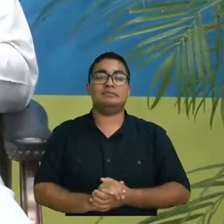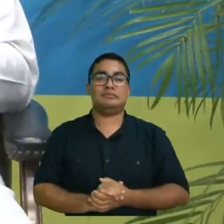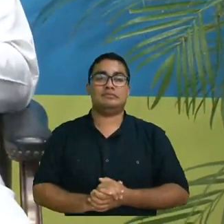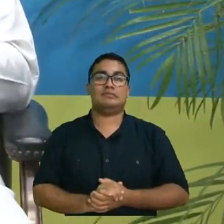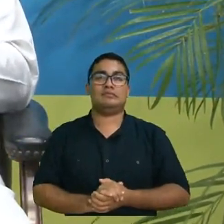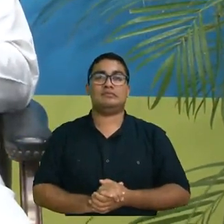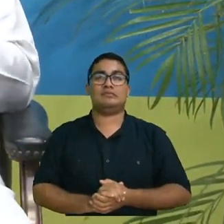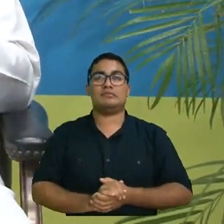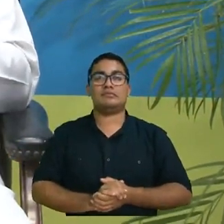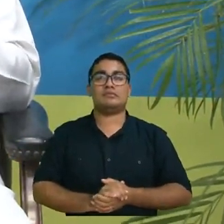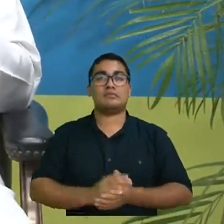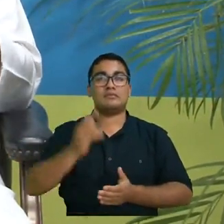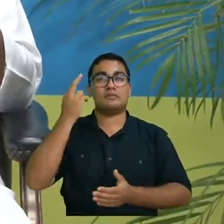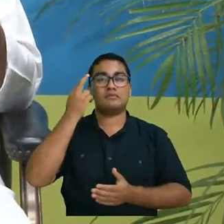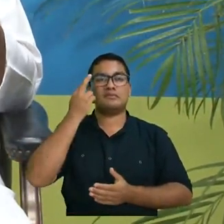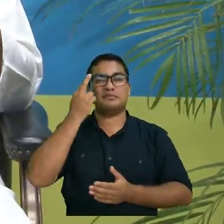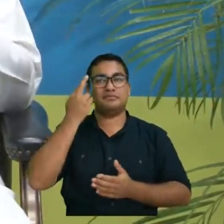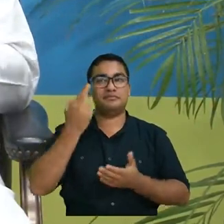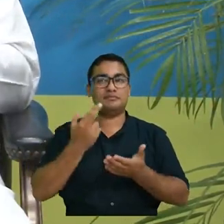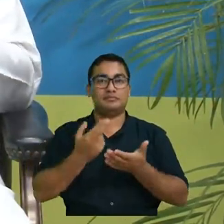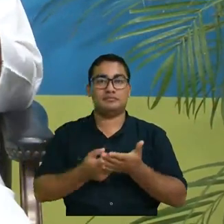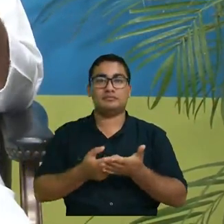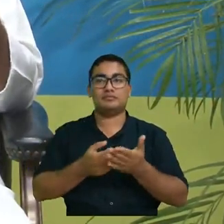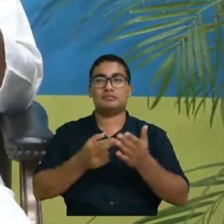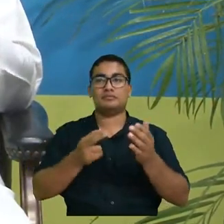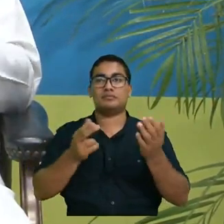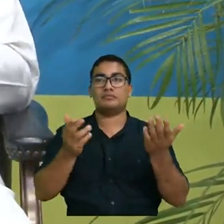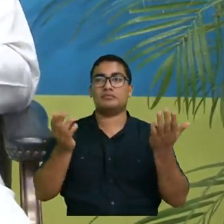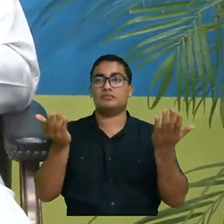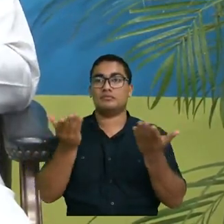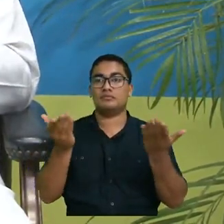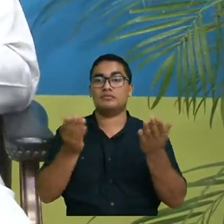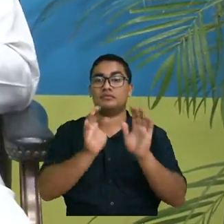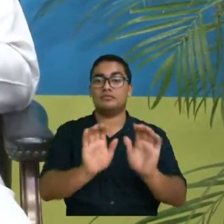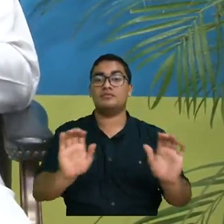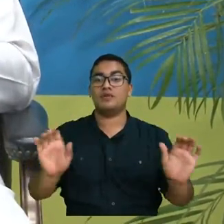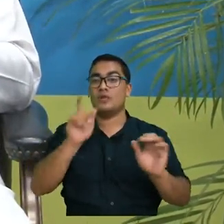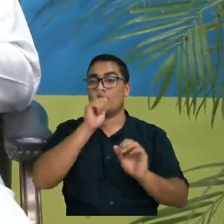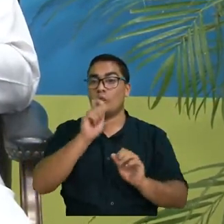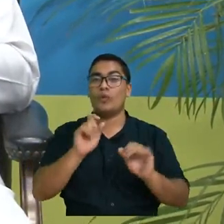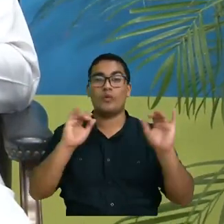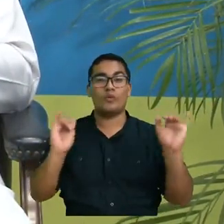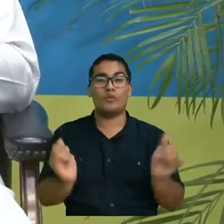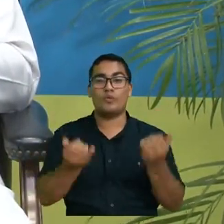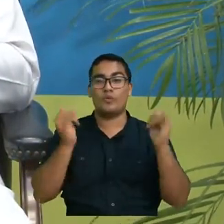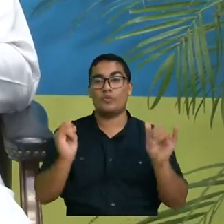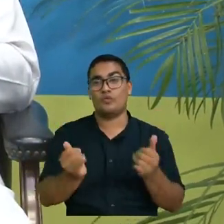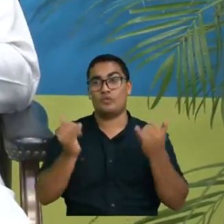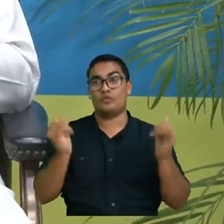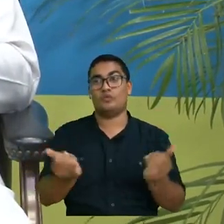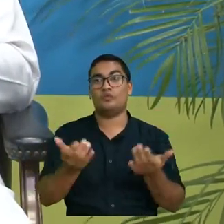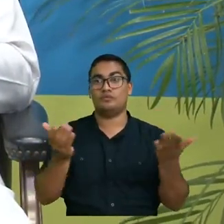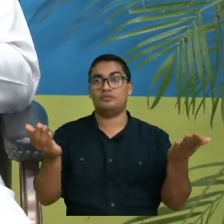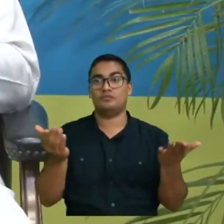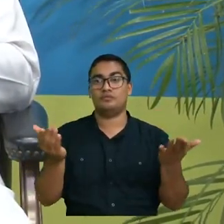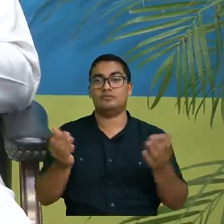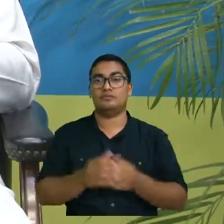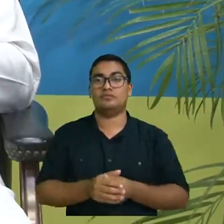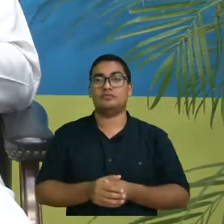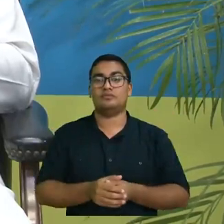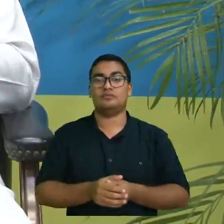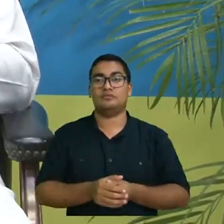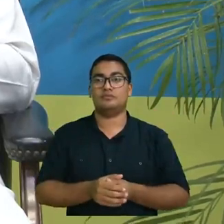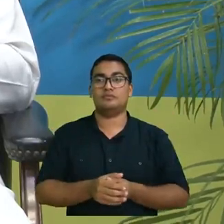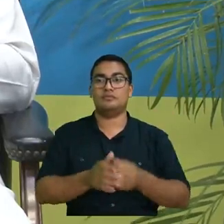recordemos que los niños, ellos se tratan de divertir con todo lo que tienen a su alcance y normalmente